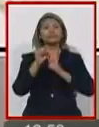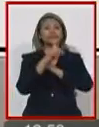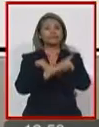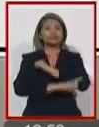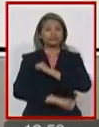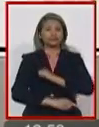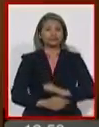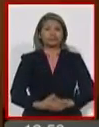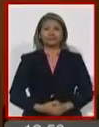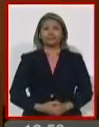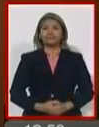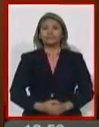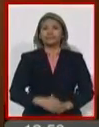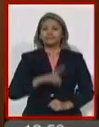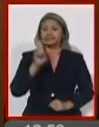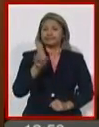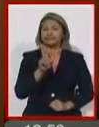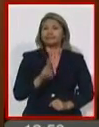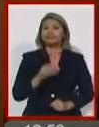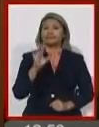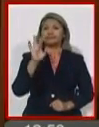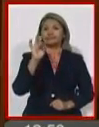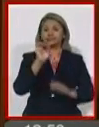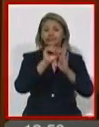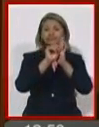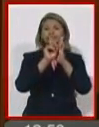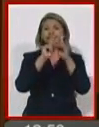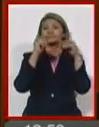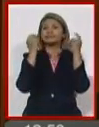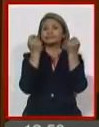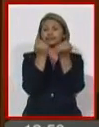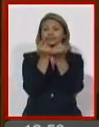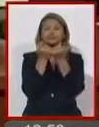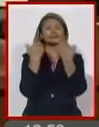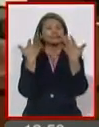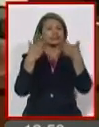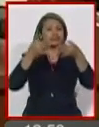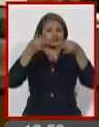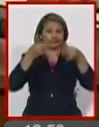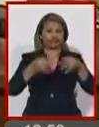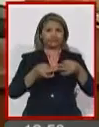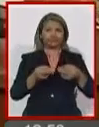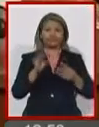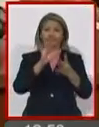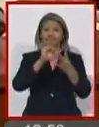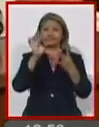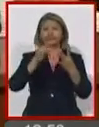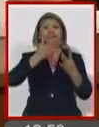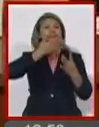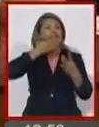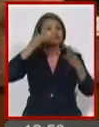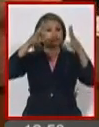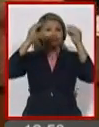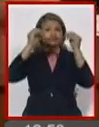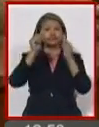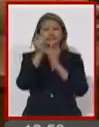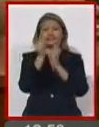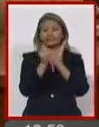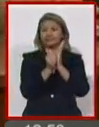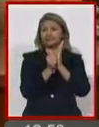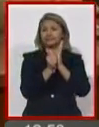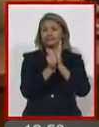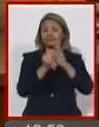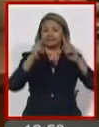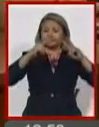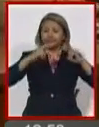Penal. Rectores de universidades públicas de 8 departamentos del país, luego de una reunión, determinaron elegir a los mejores docentes de derecho para que